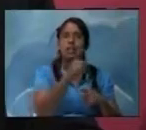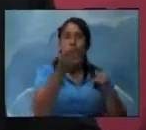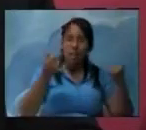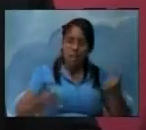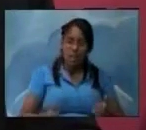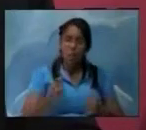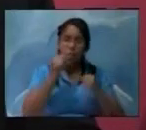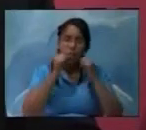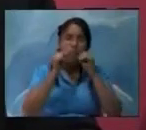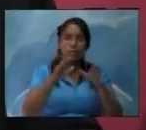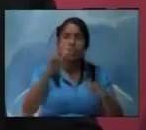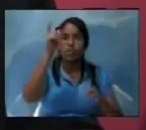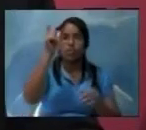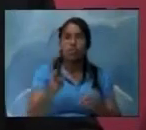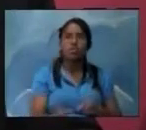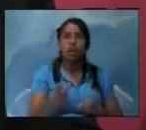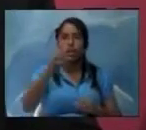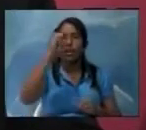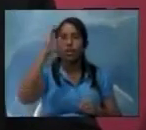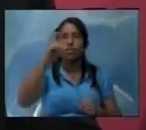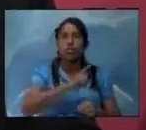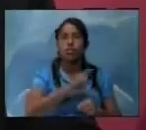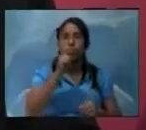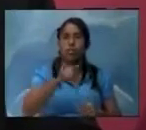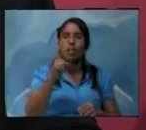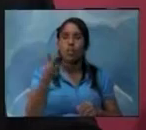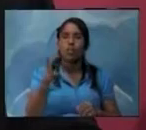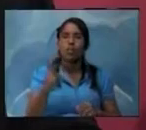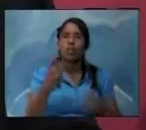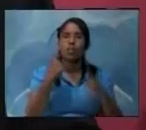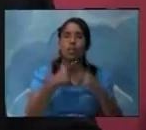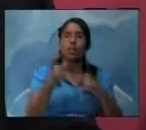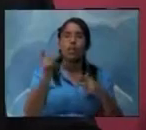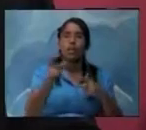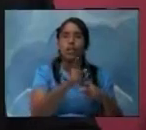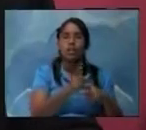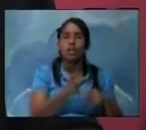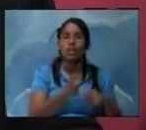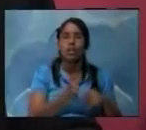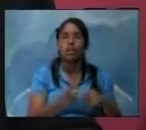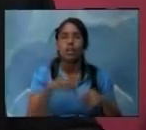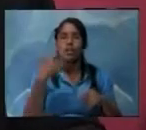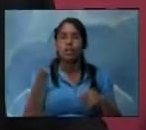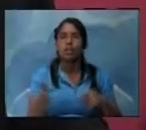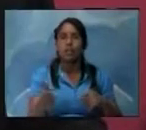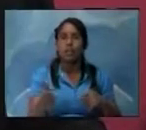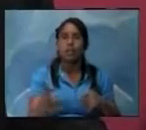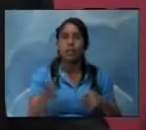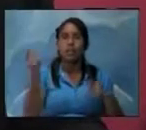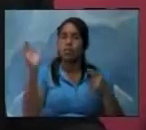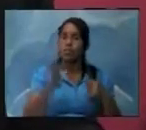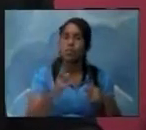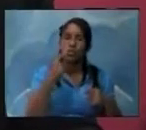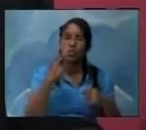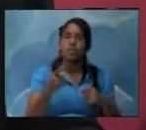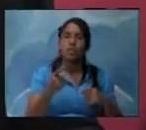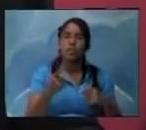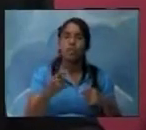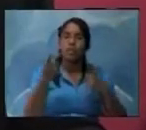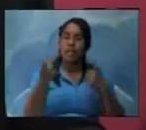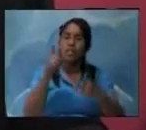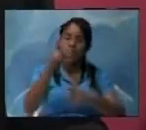dijo: bendito sea el Dios de ellos, de Sadrach, Mesach y Abednego, que envió, oído esta palabra,